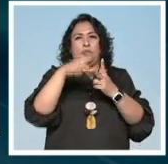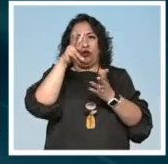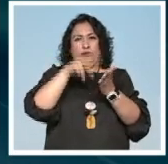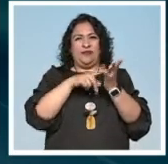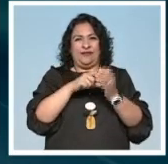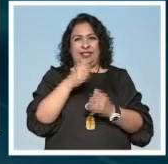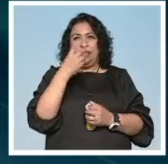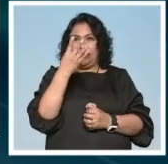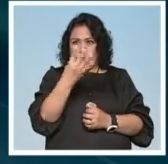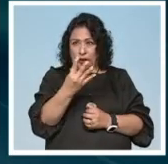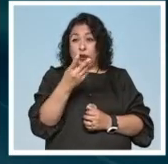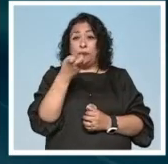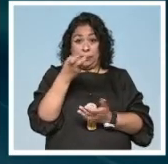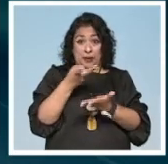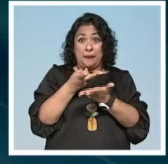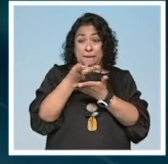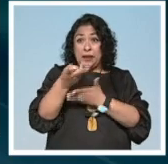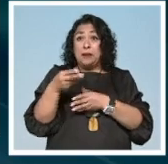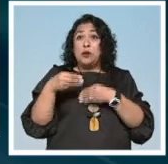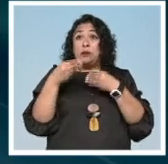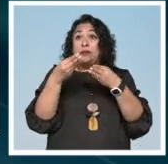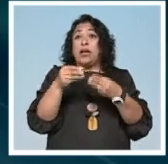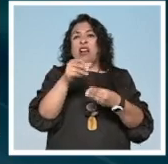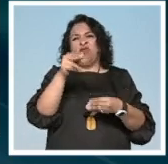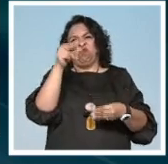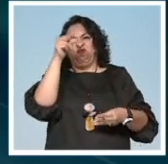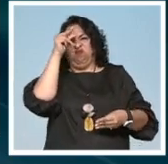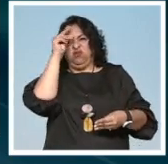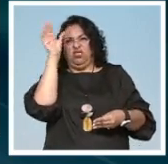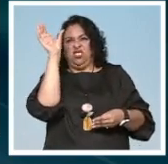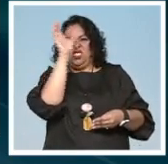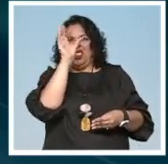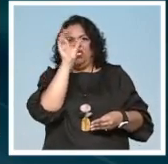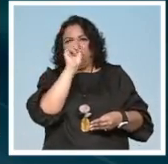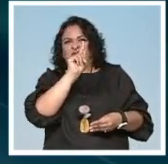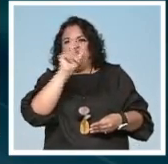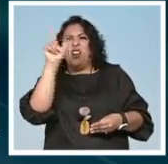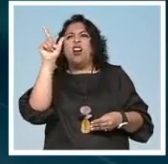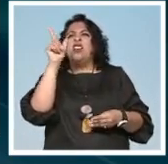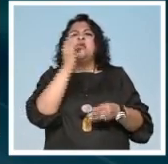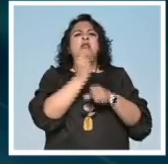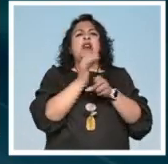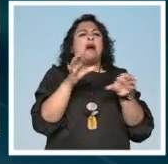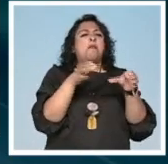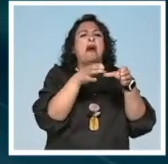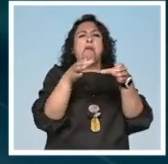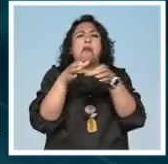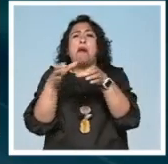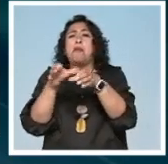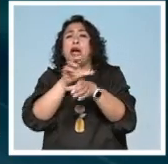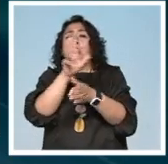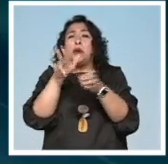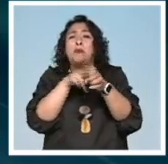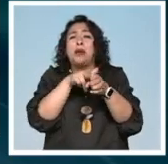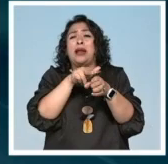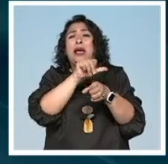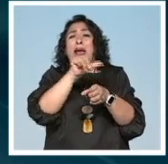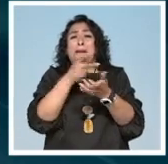2024. Este premio es entregado a eminentes científicos cuyos campos de estudio no entran en las categorías clásicas del premio